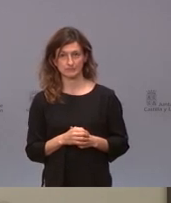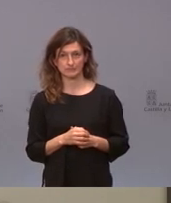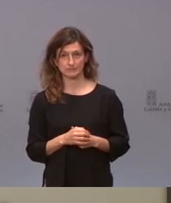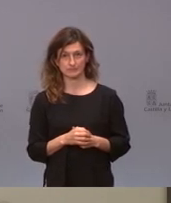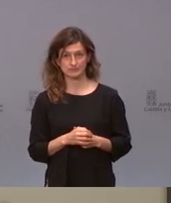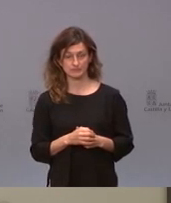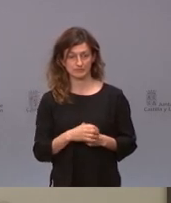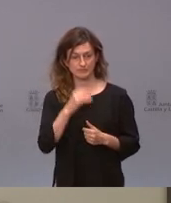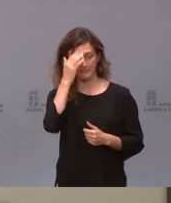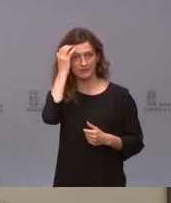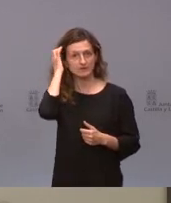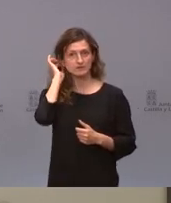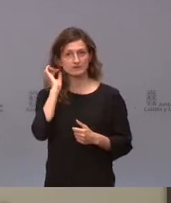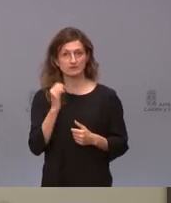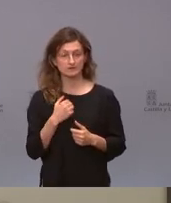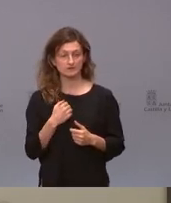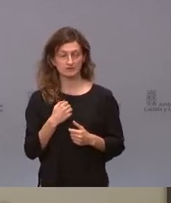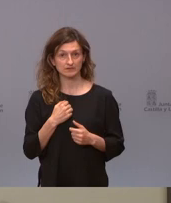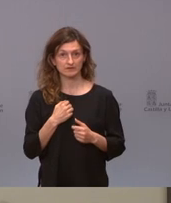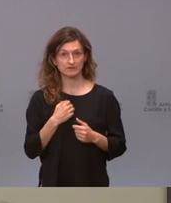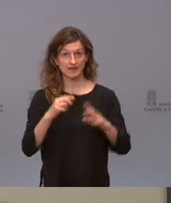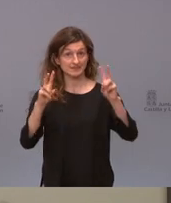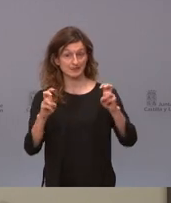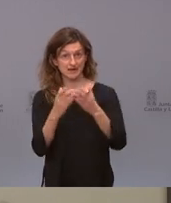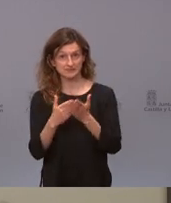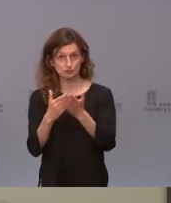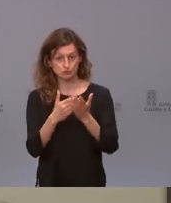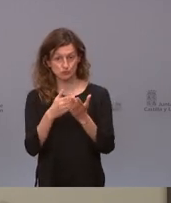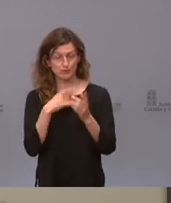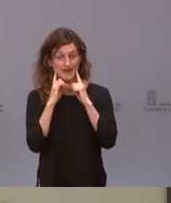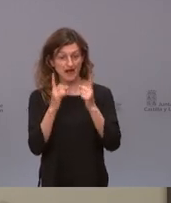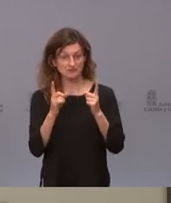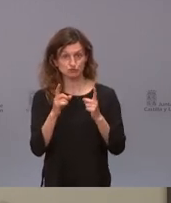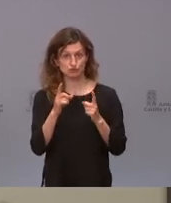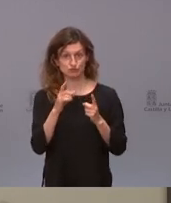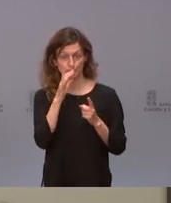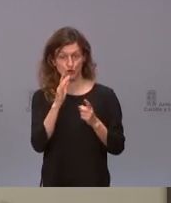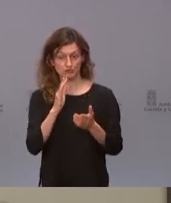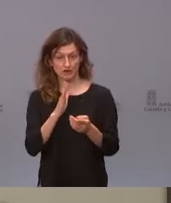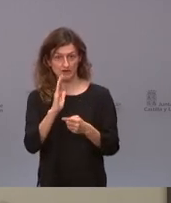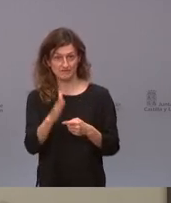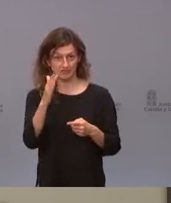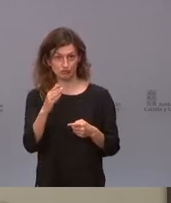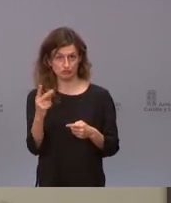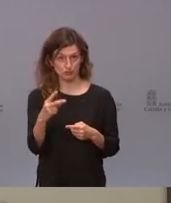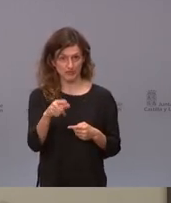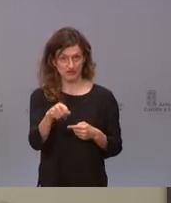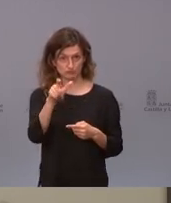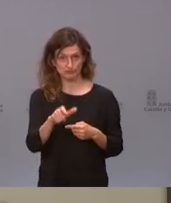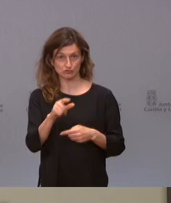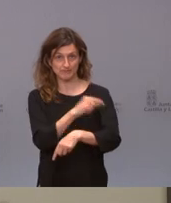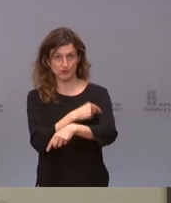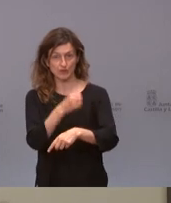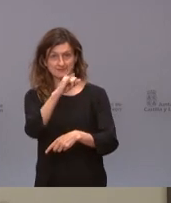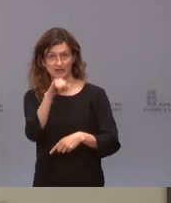sí y ya que respecto a los estudios estaban haciendo de esos posibles casos de los efectos adversos de la vacuna de